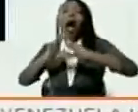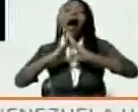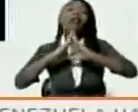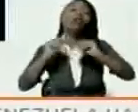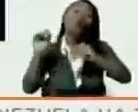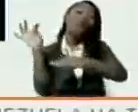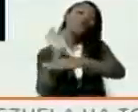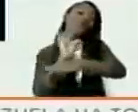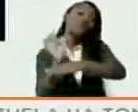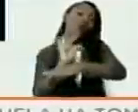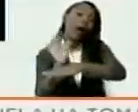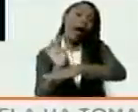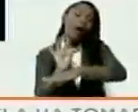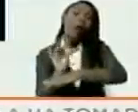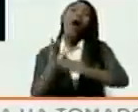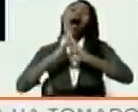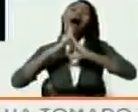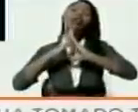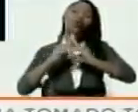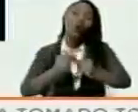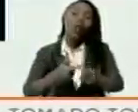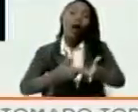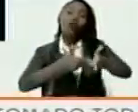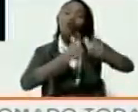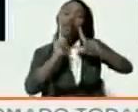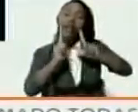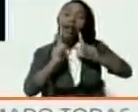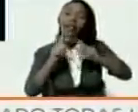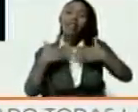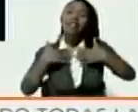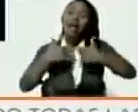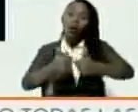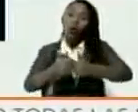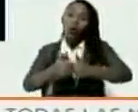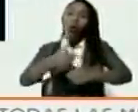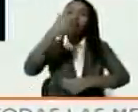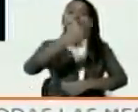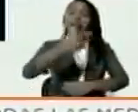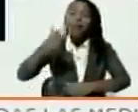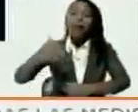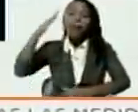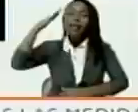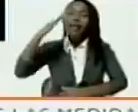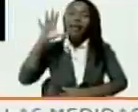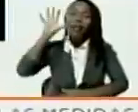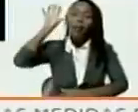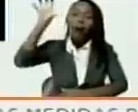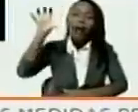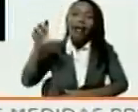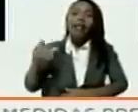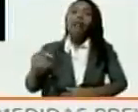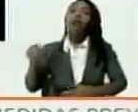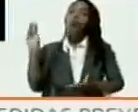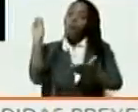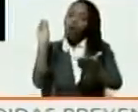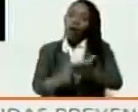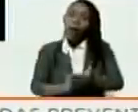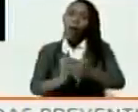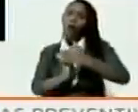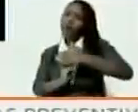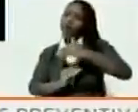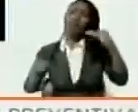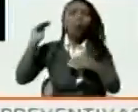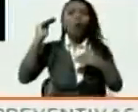los funcionarios, a todas las autoridades sanitarias, civiles y militares del país, que nos pongamos a la